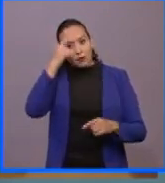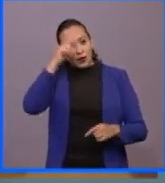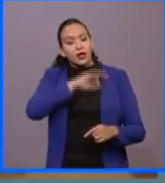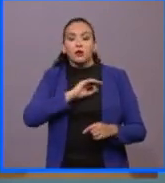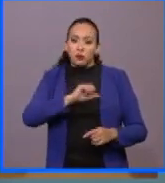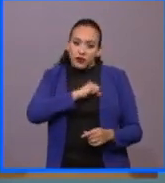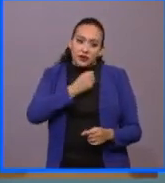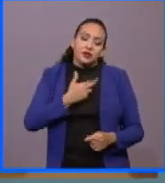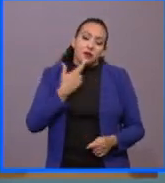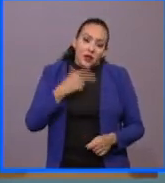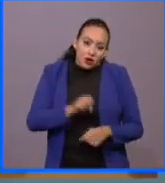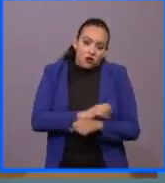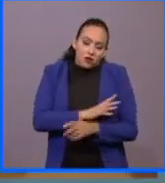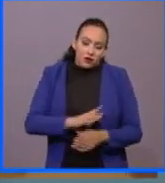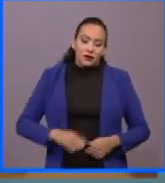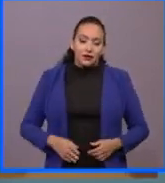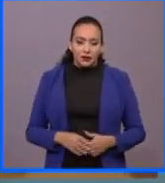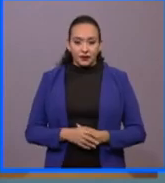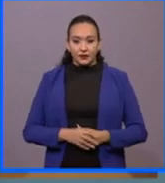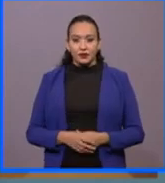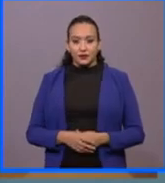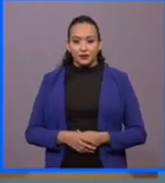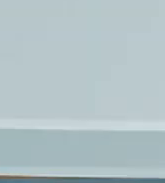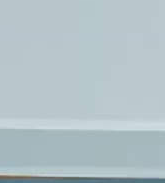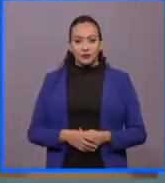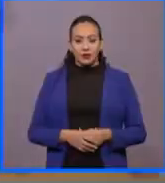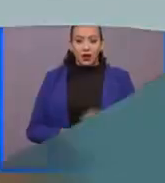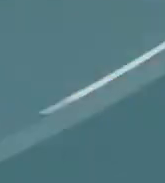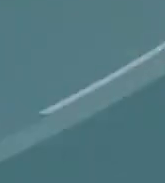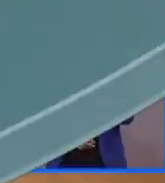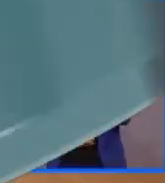su salud emocional.